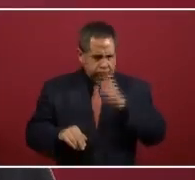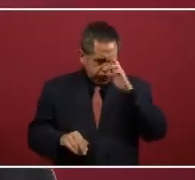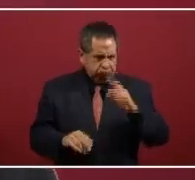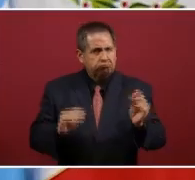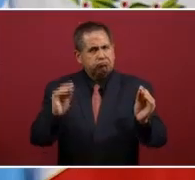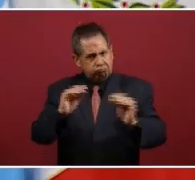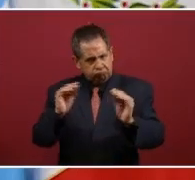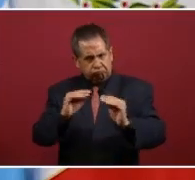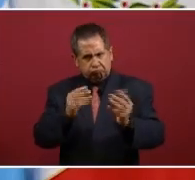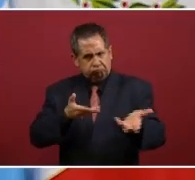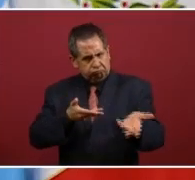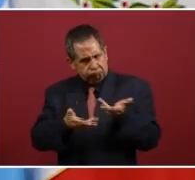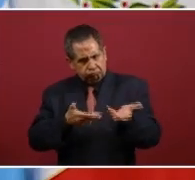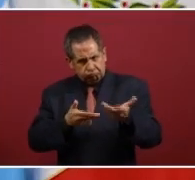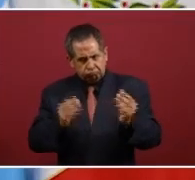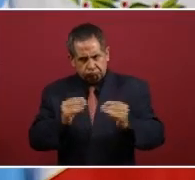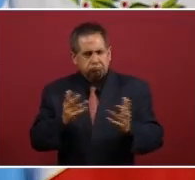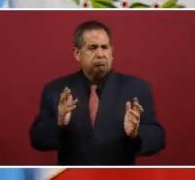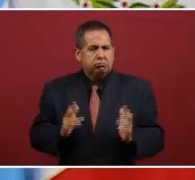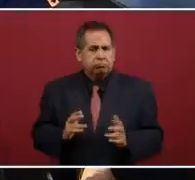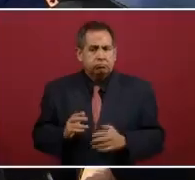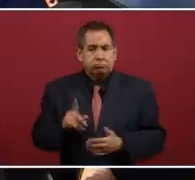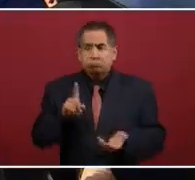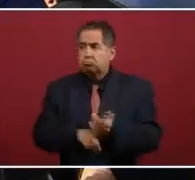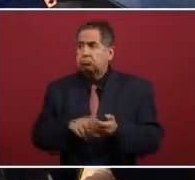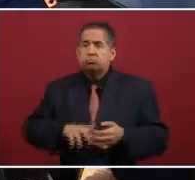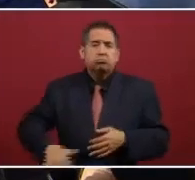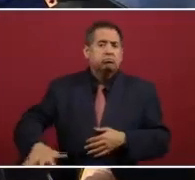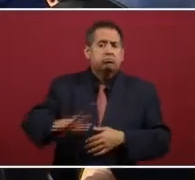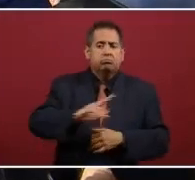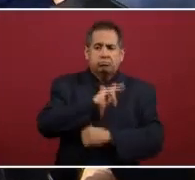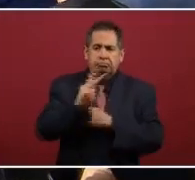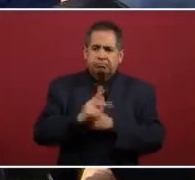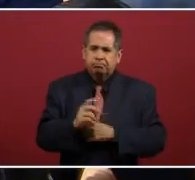debate. Hay mucha pobreza en el país.